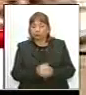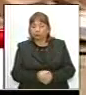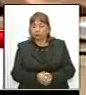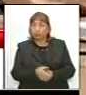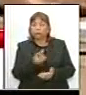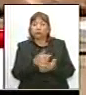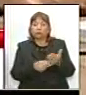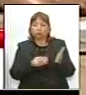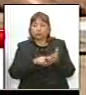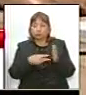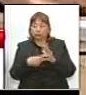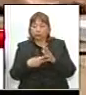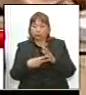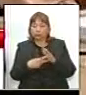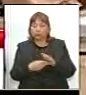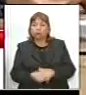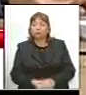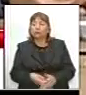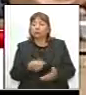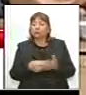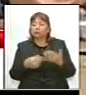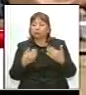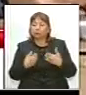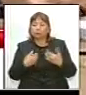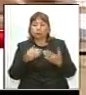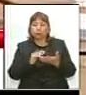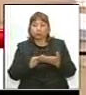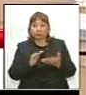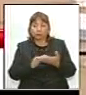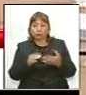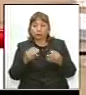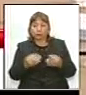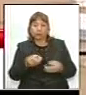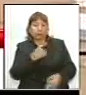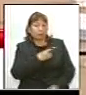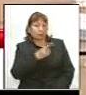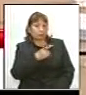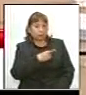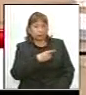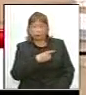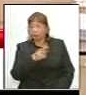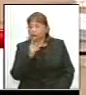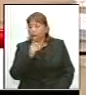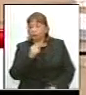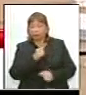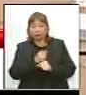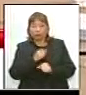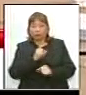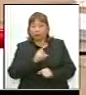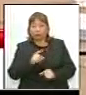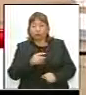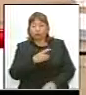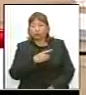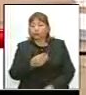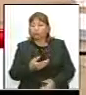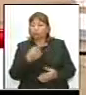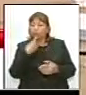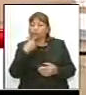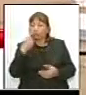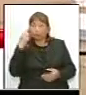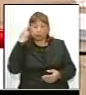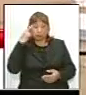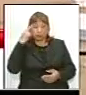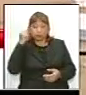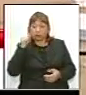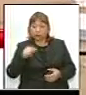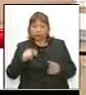qué significa que se tenga que justificar un criterio de conciencia. Porque eso no lo define la sentencia. Y por eso es que